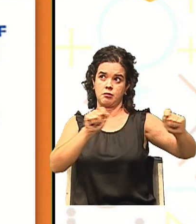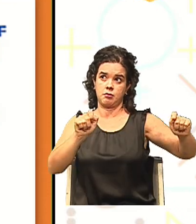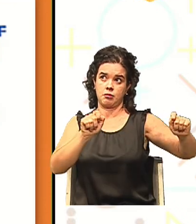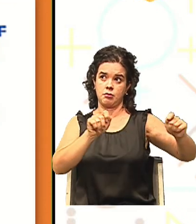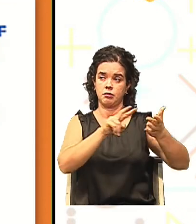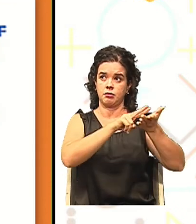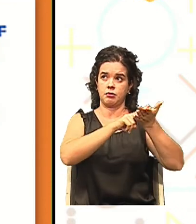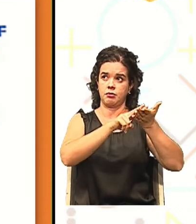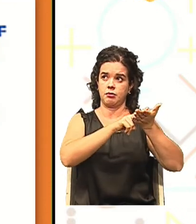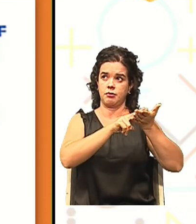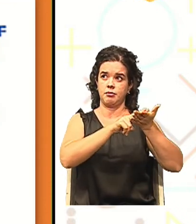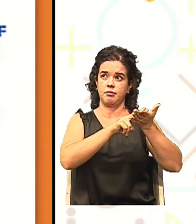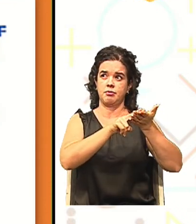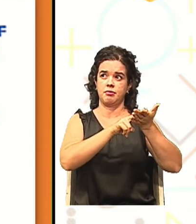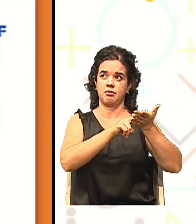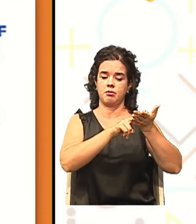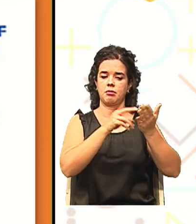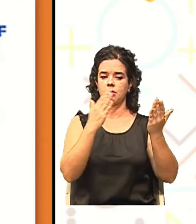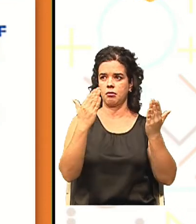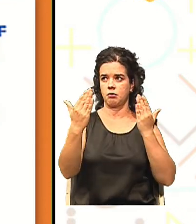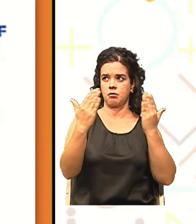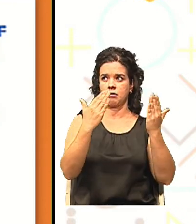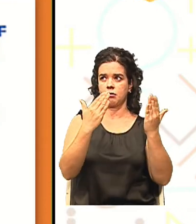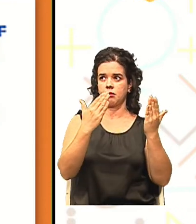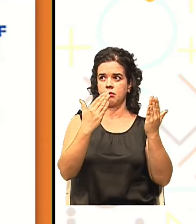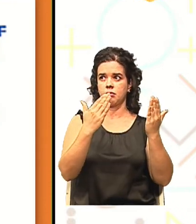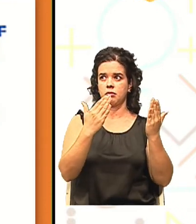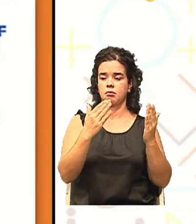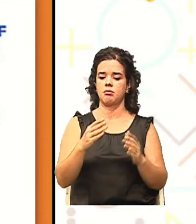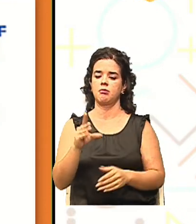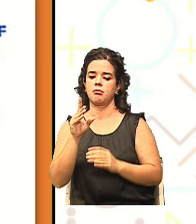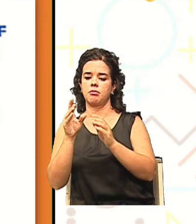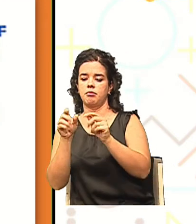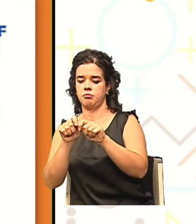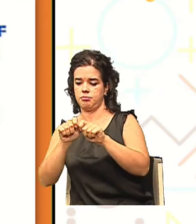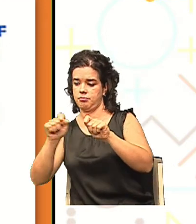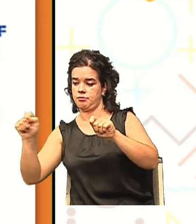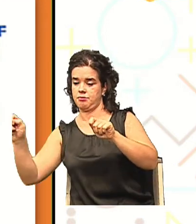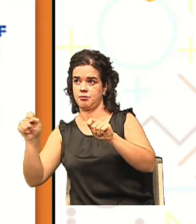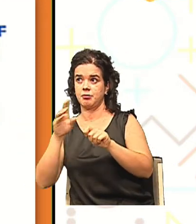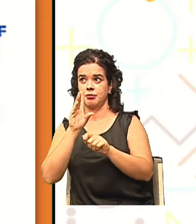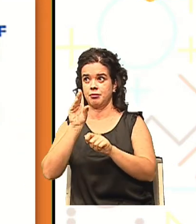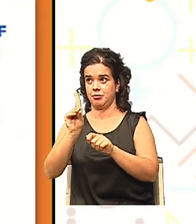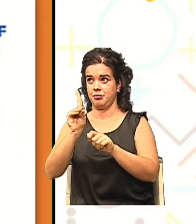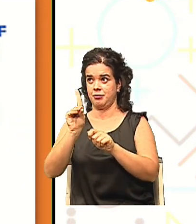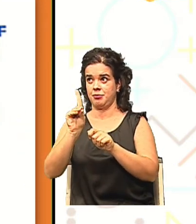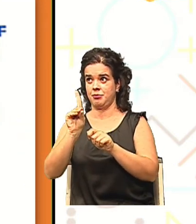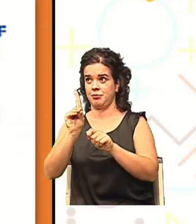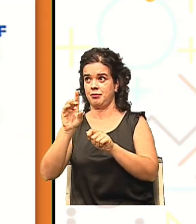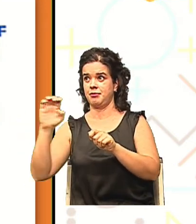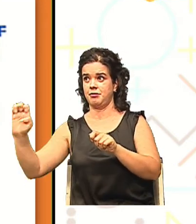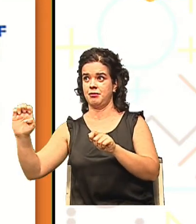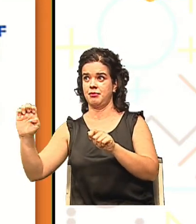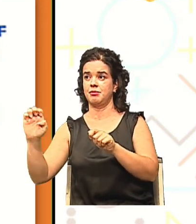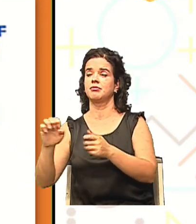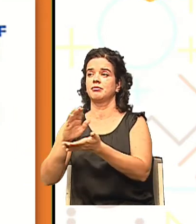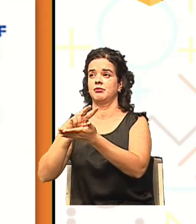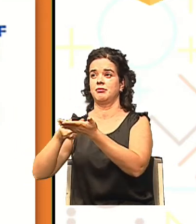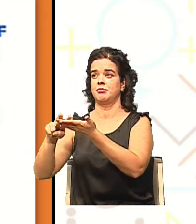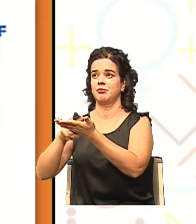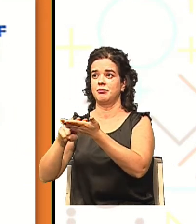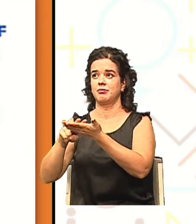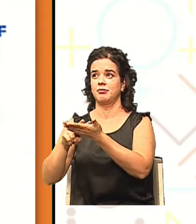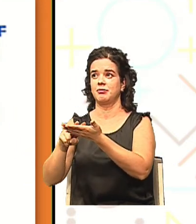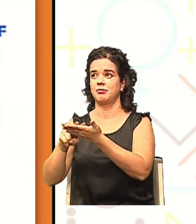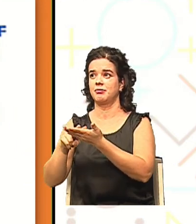verde. Lo comparamos con el lado DE, de color verde también. El lado